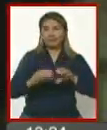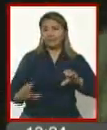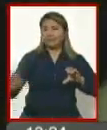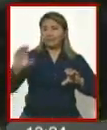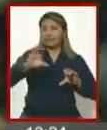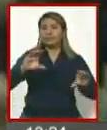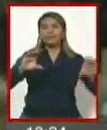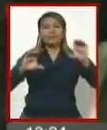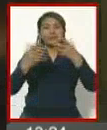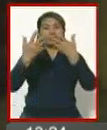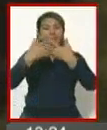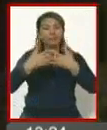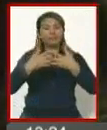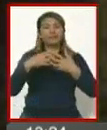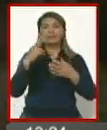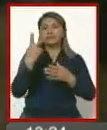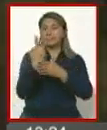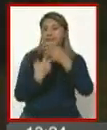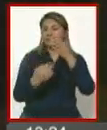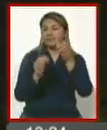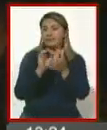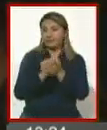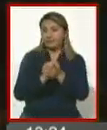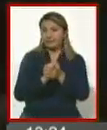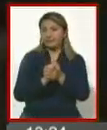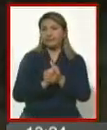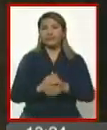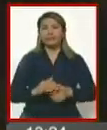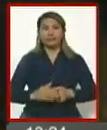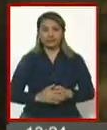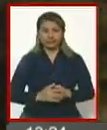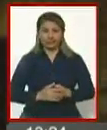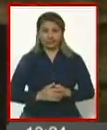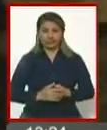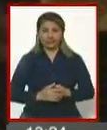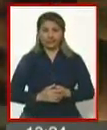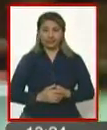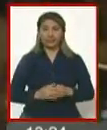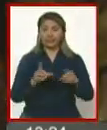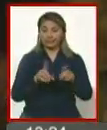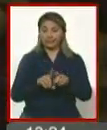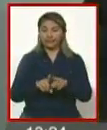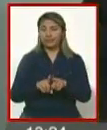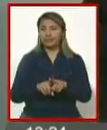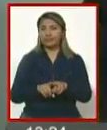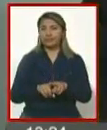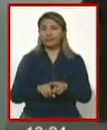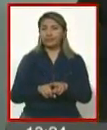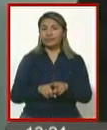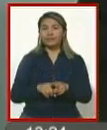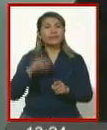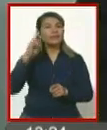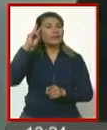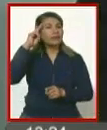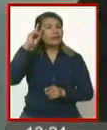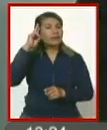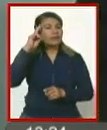para formar una empresa, sino que son una pareja. Son una pareja que obviamente fingen, simulan, que